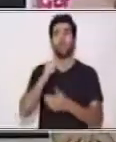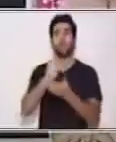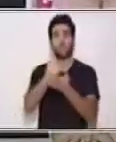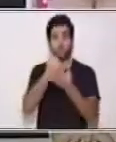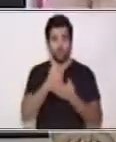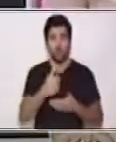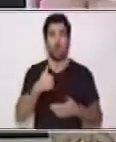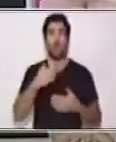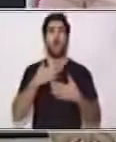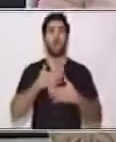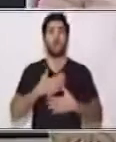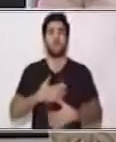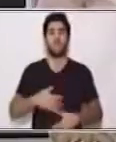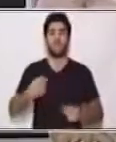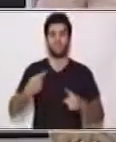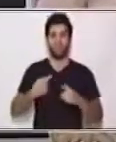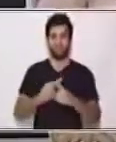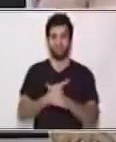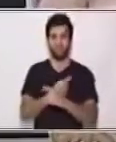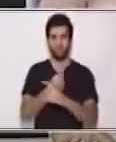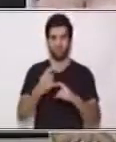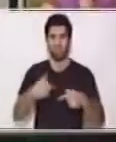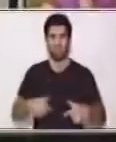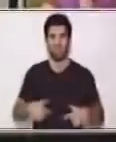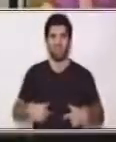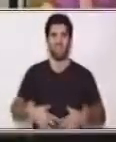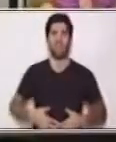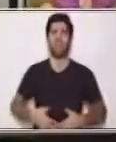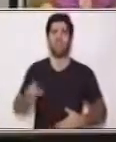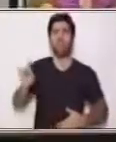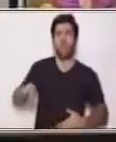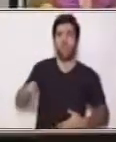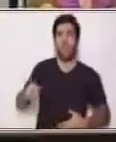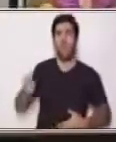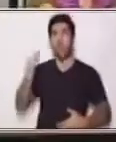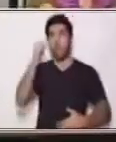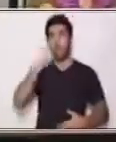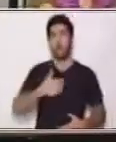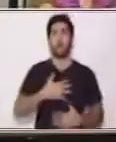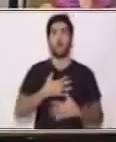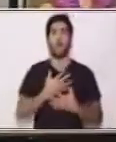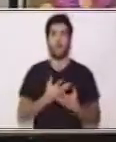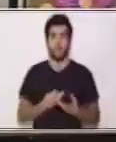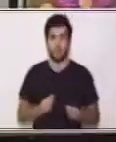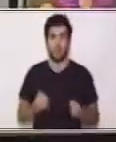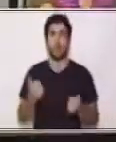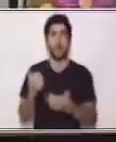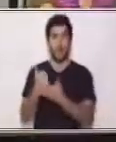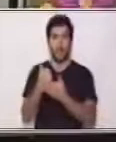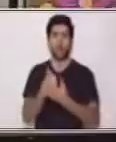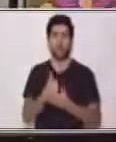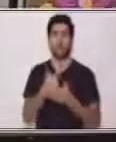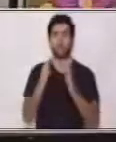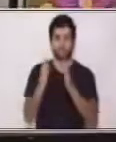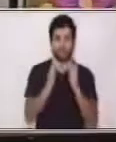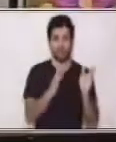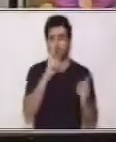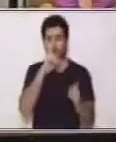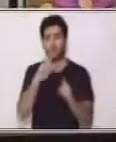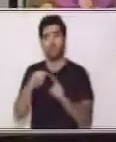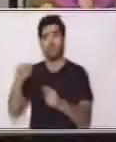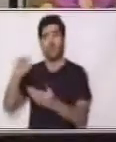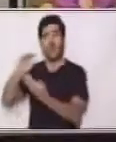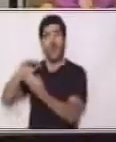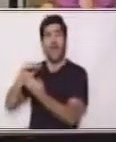ayudan a tratar los parásitos y las amebas. Ya sabes, algo nuevo. También quiero comentarte que el aguacate, su